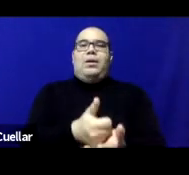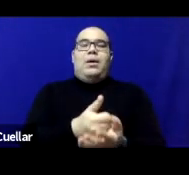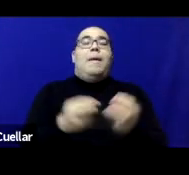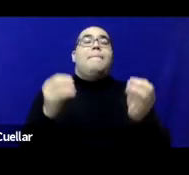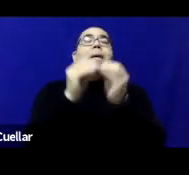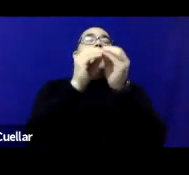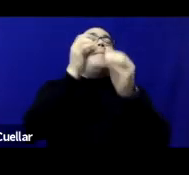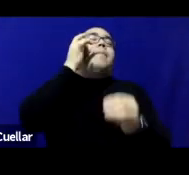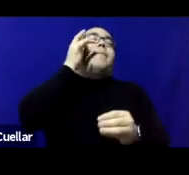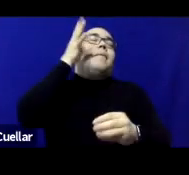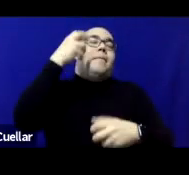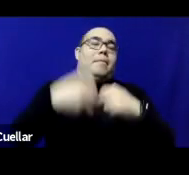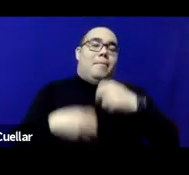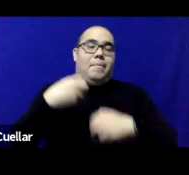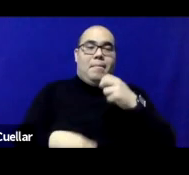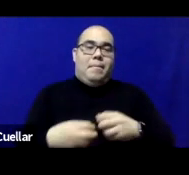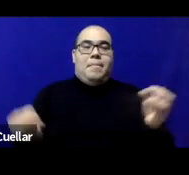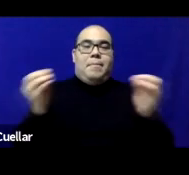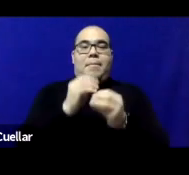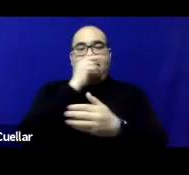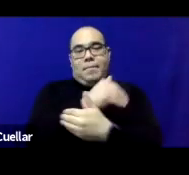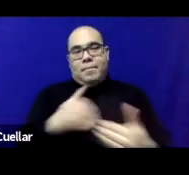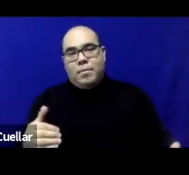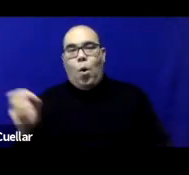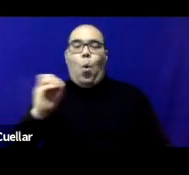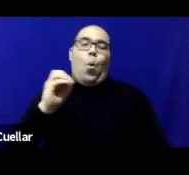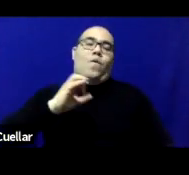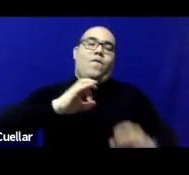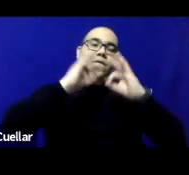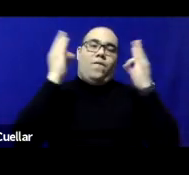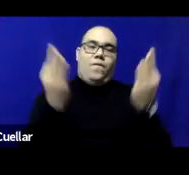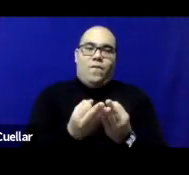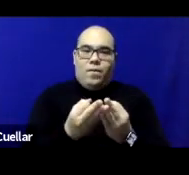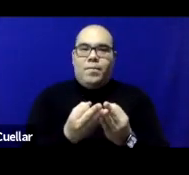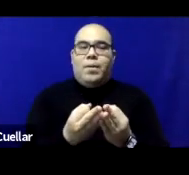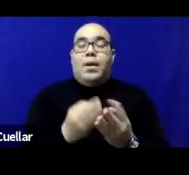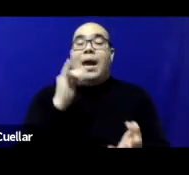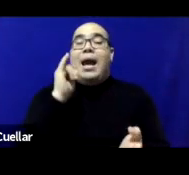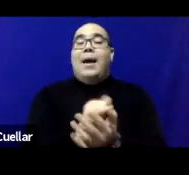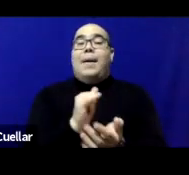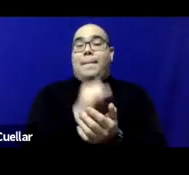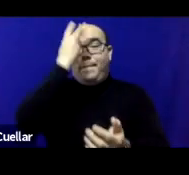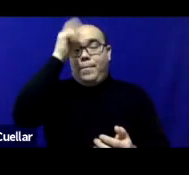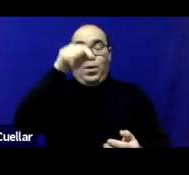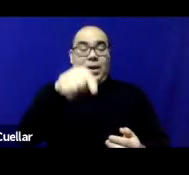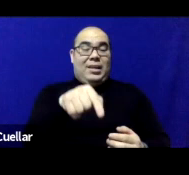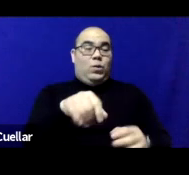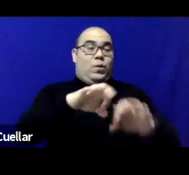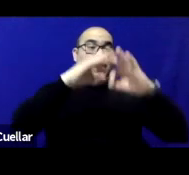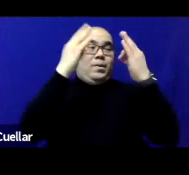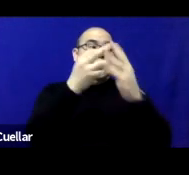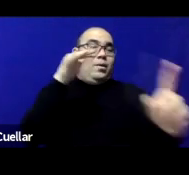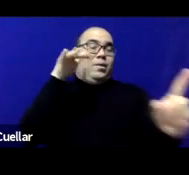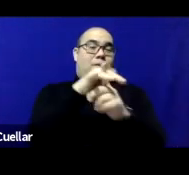complicaciones mayores a futuro para los niños y las familias, porque realmente pues esto impacta a todo ese núcleo familiar,